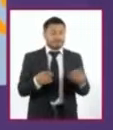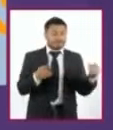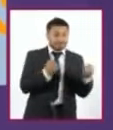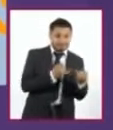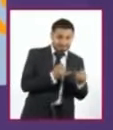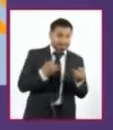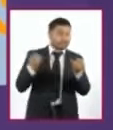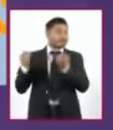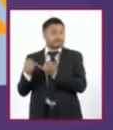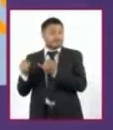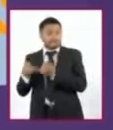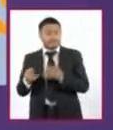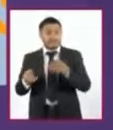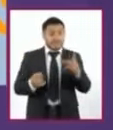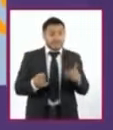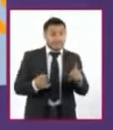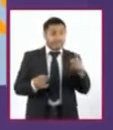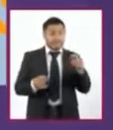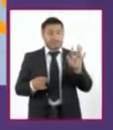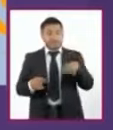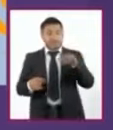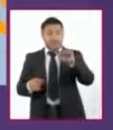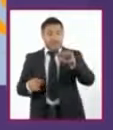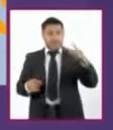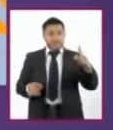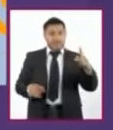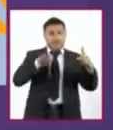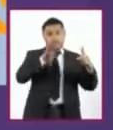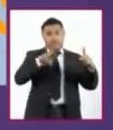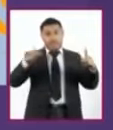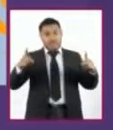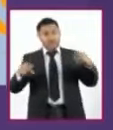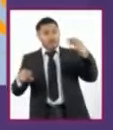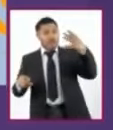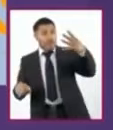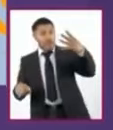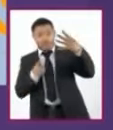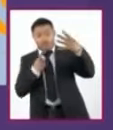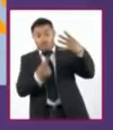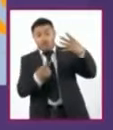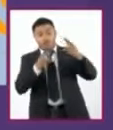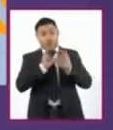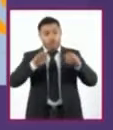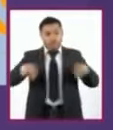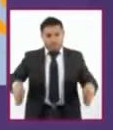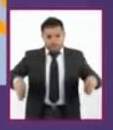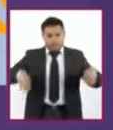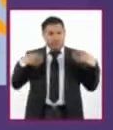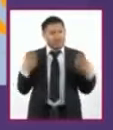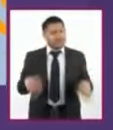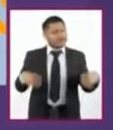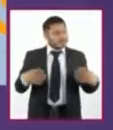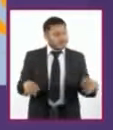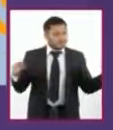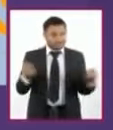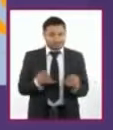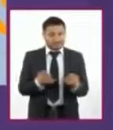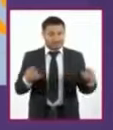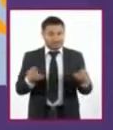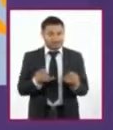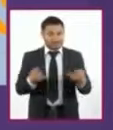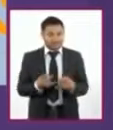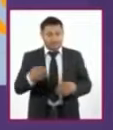que A' y B' están a 4 y 1 centímetros respectivamente de M.